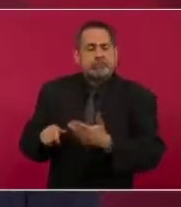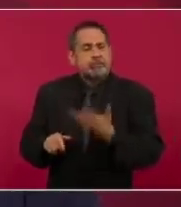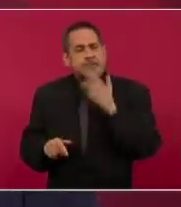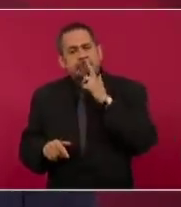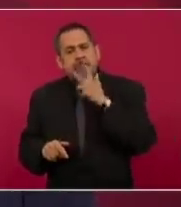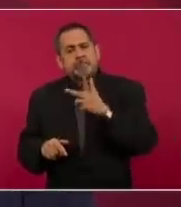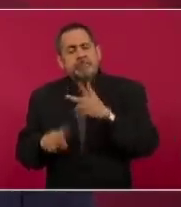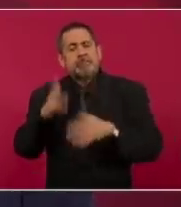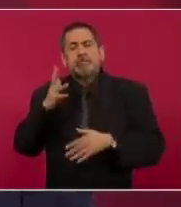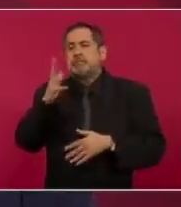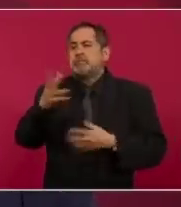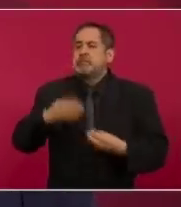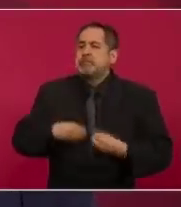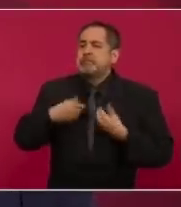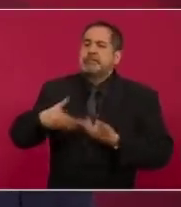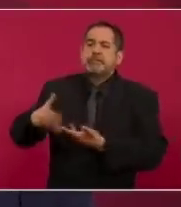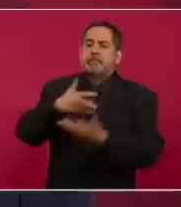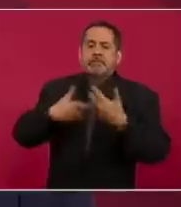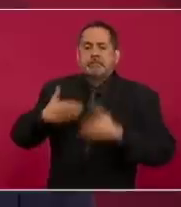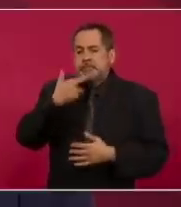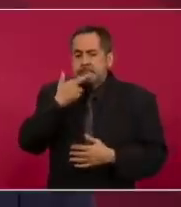vamos a vivir en una sociedad mejor.